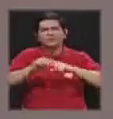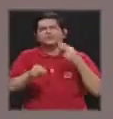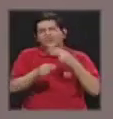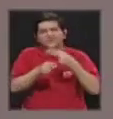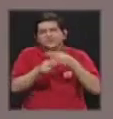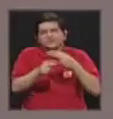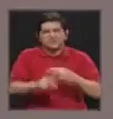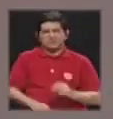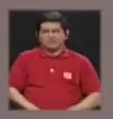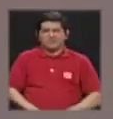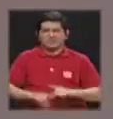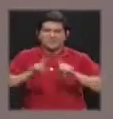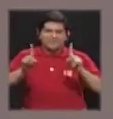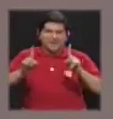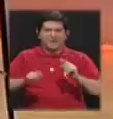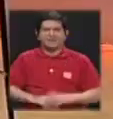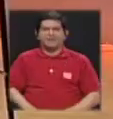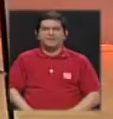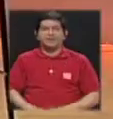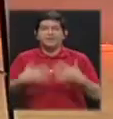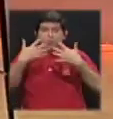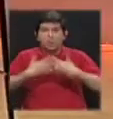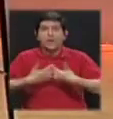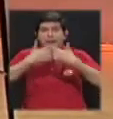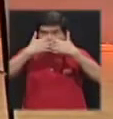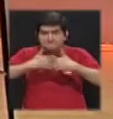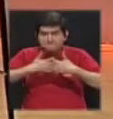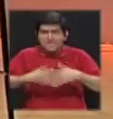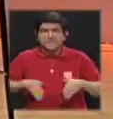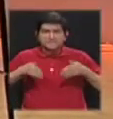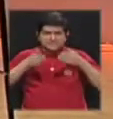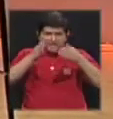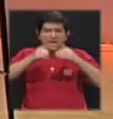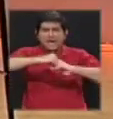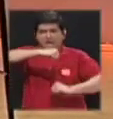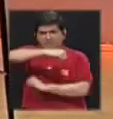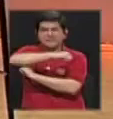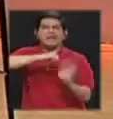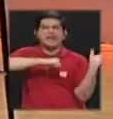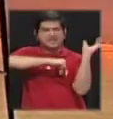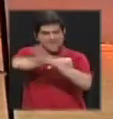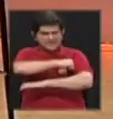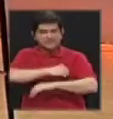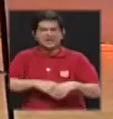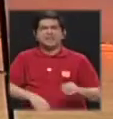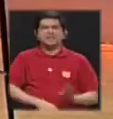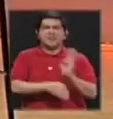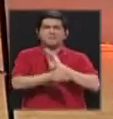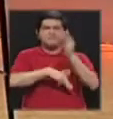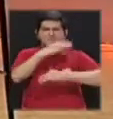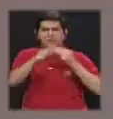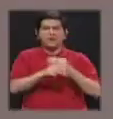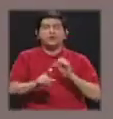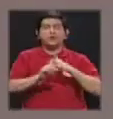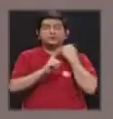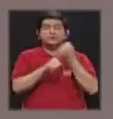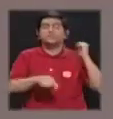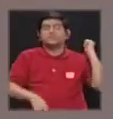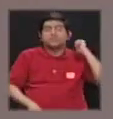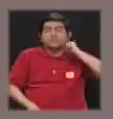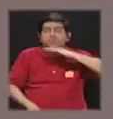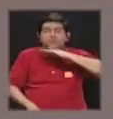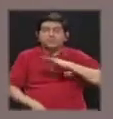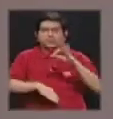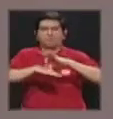¿verdad? Entonces, realmente la empresa de carreteras y puentes fue penalizada por el Banco Mundial por actos de corrupción